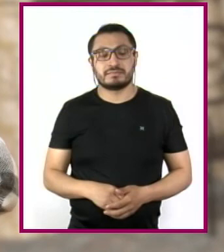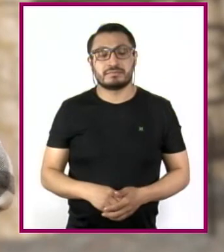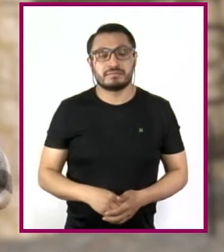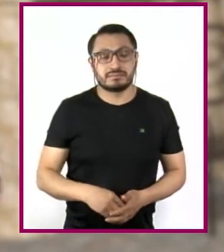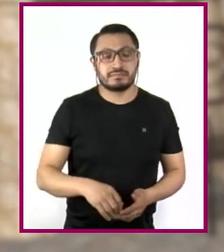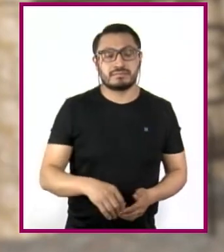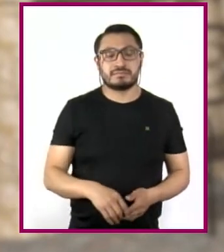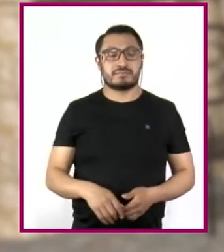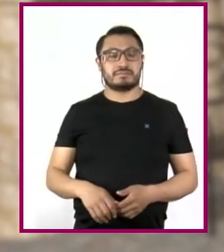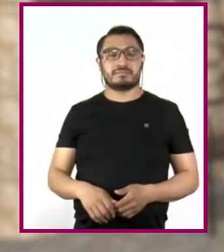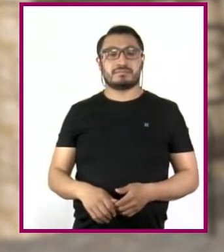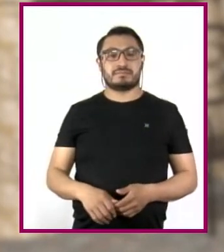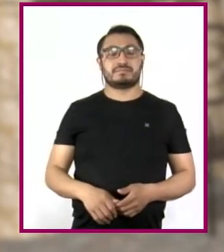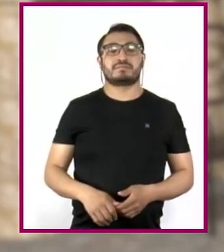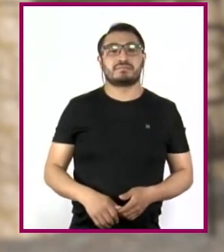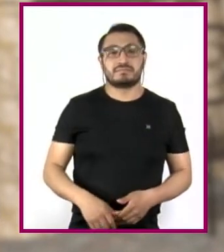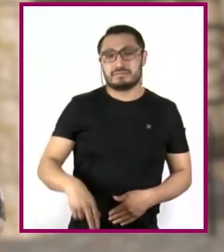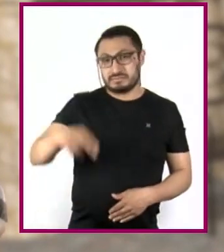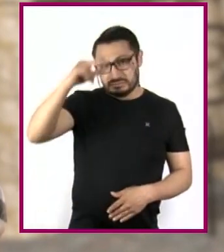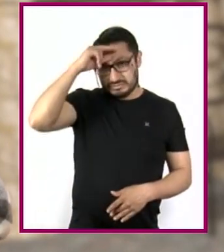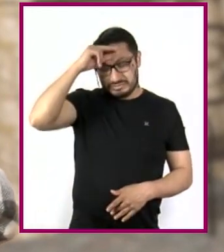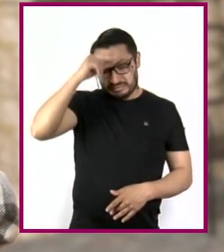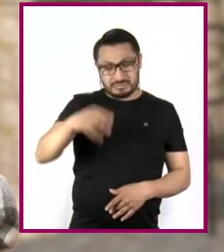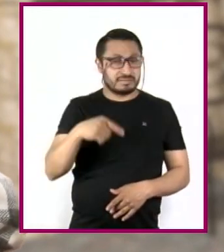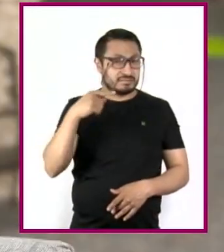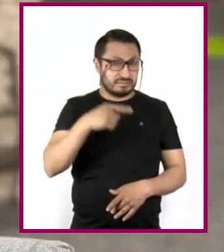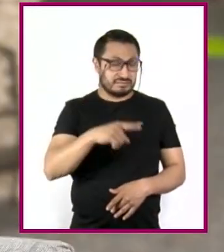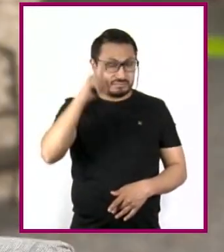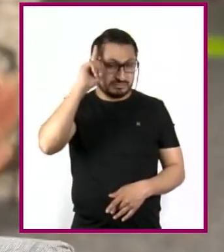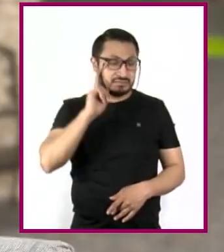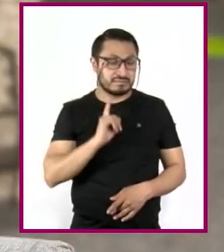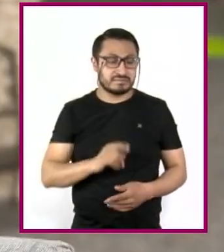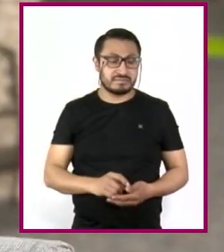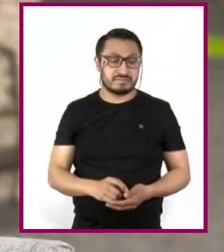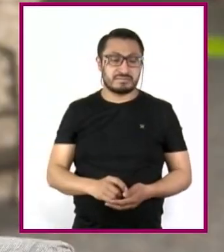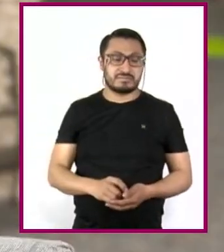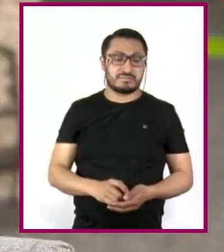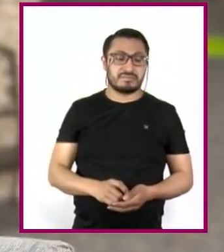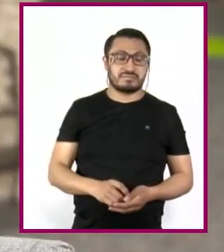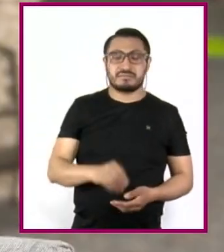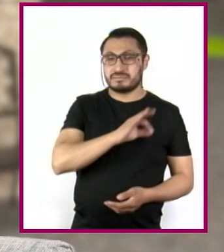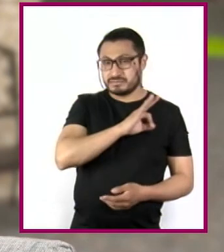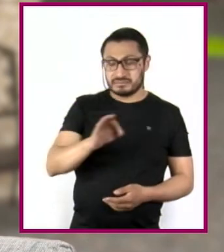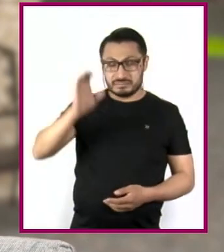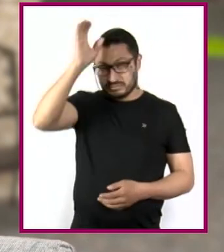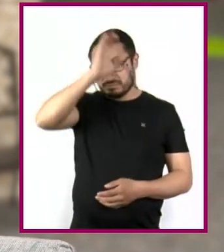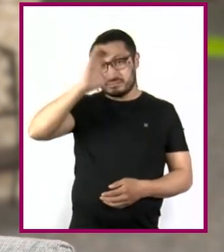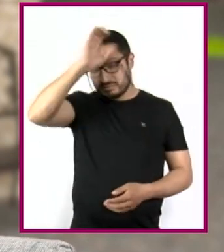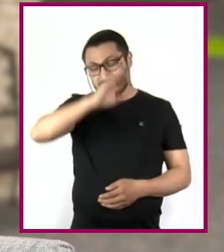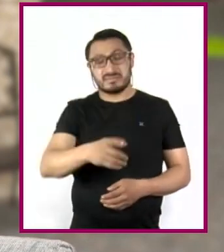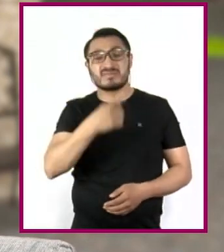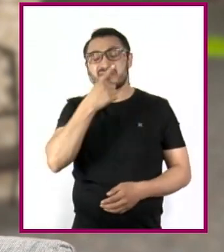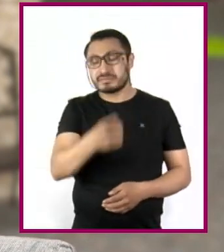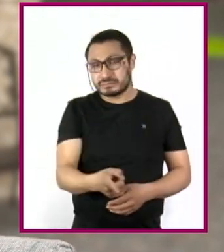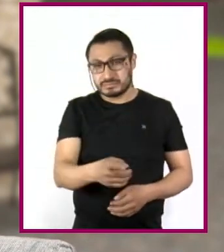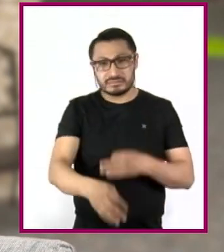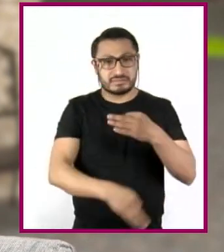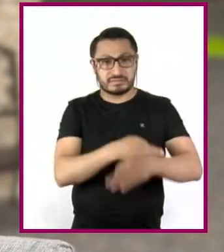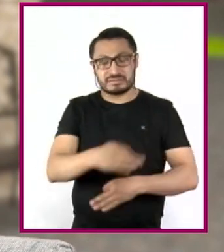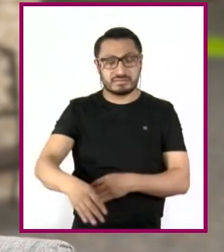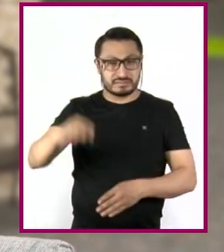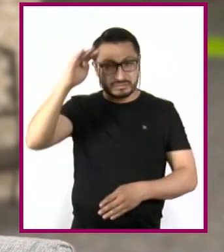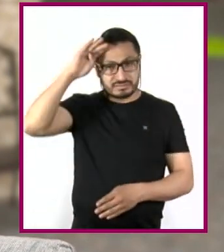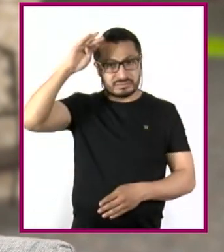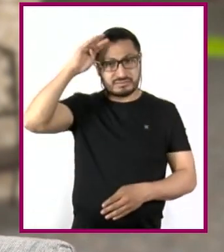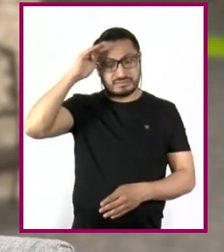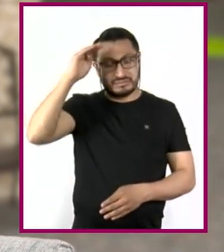Quiero decir, inteligente consideración, Lu. Podemos recurrir a la ciencia. Y esta nos dice que todos los pensamientos